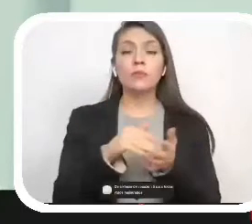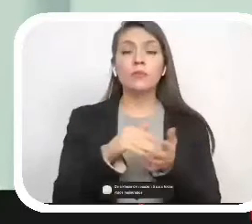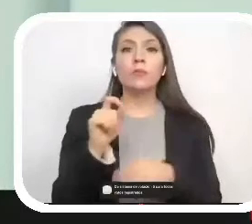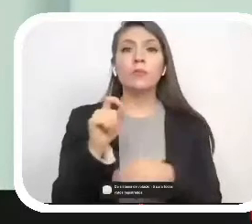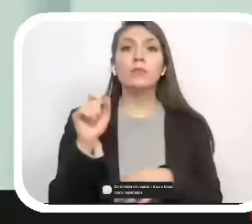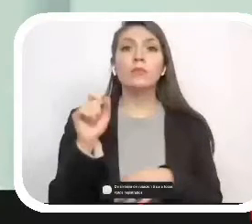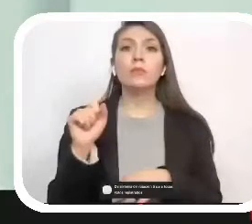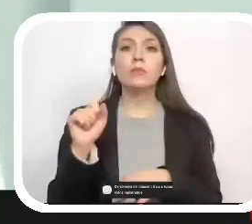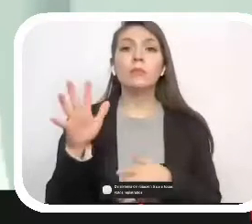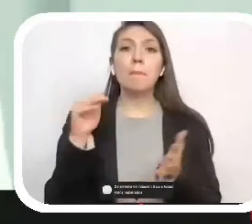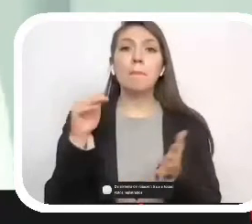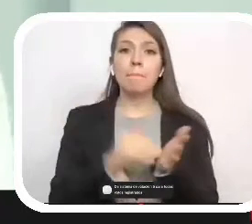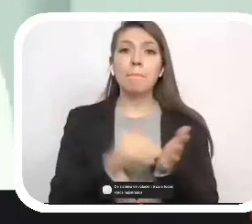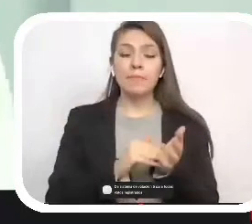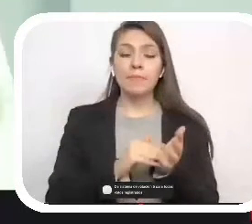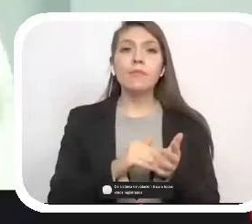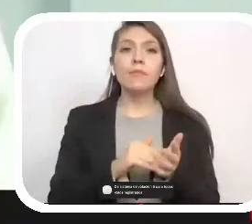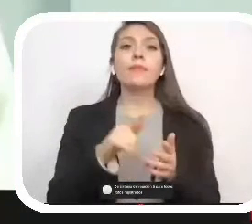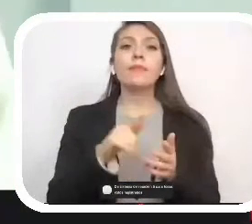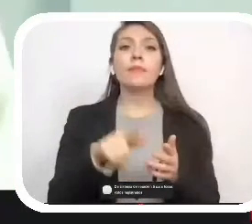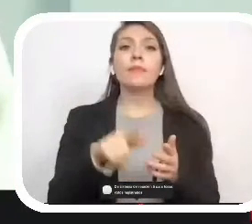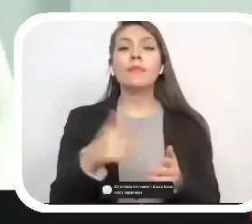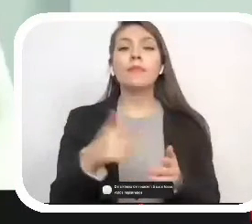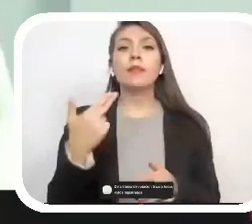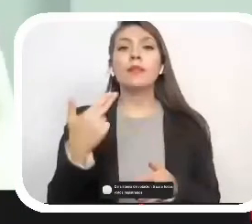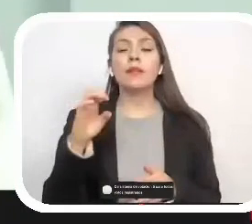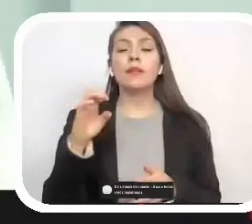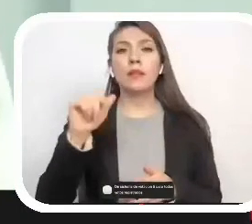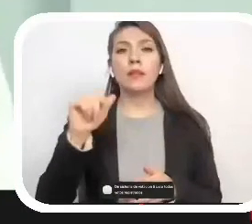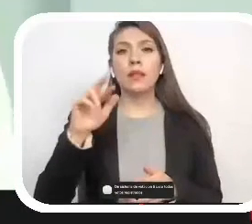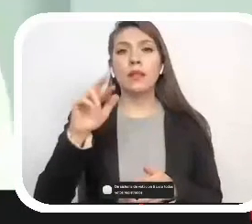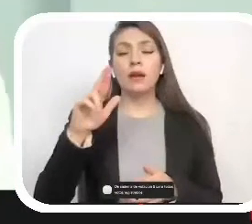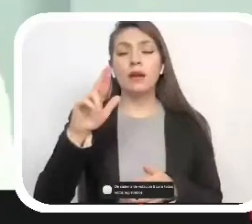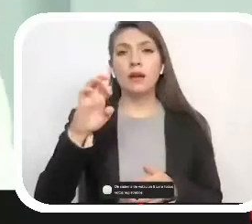1.065.366 hectáreas, que equivalen al